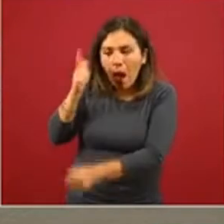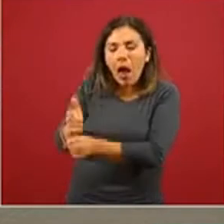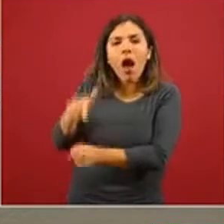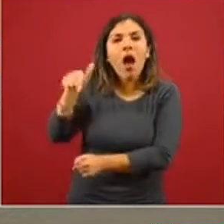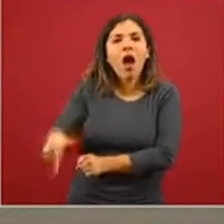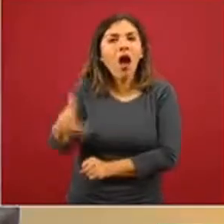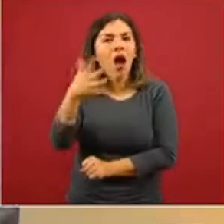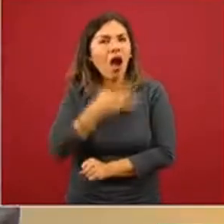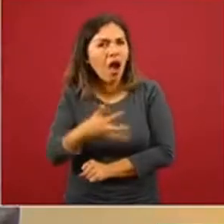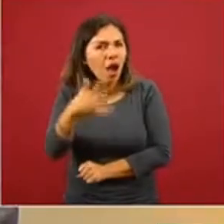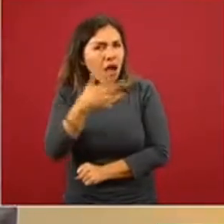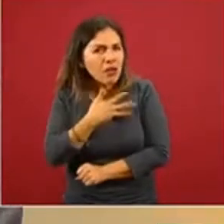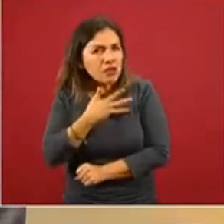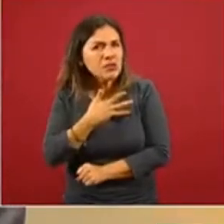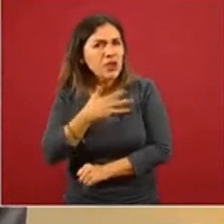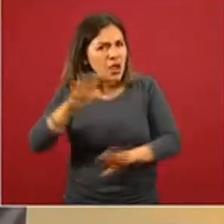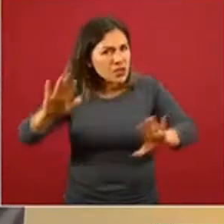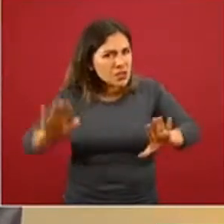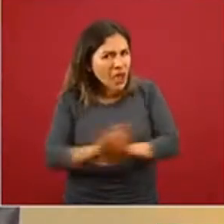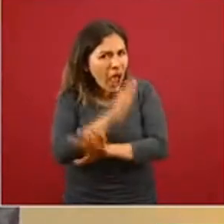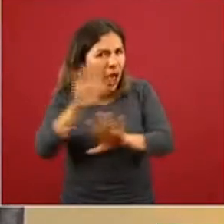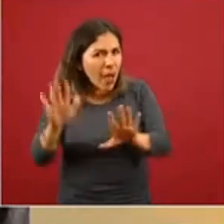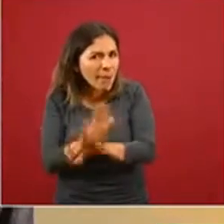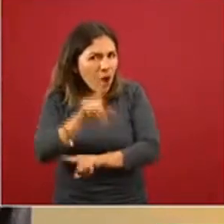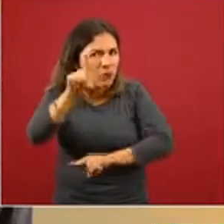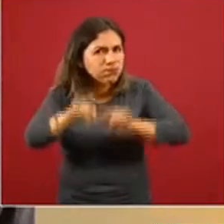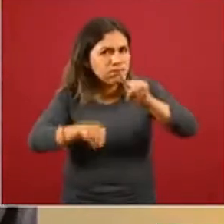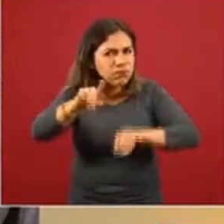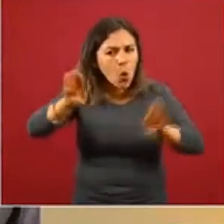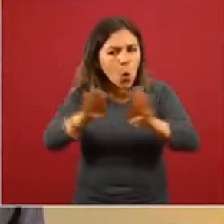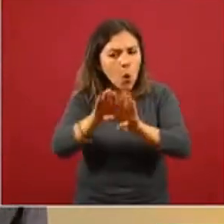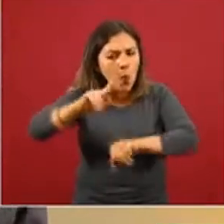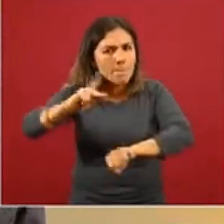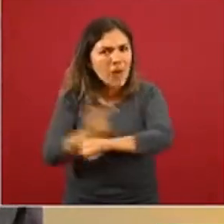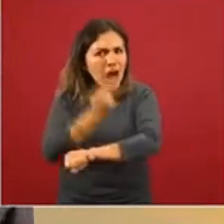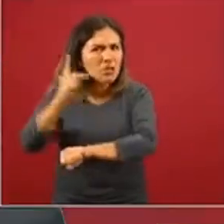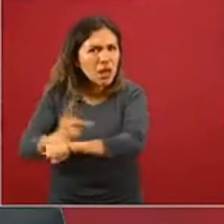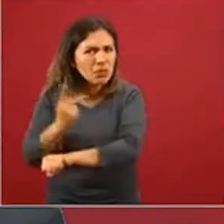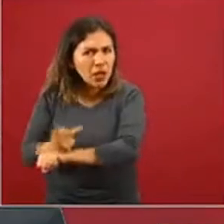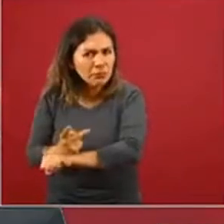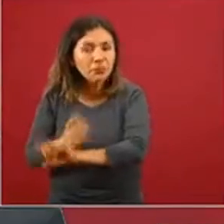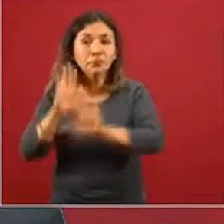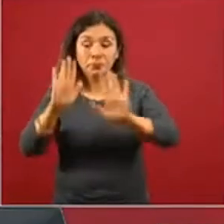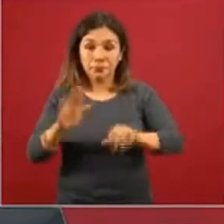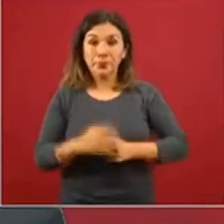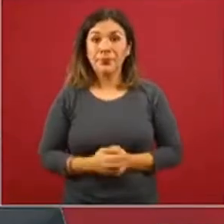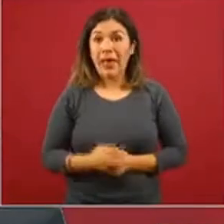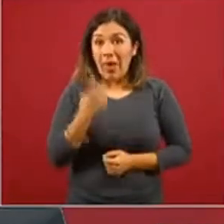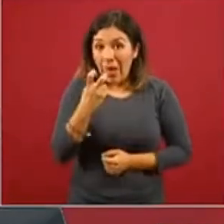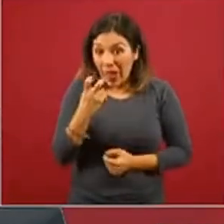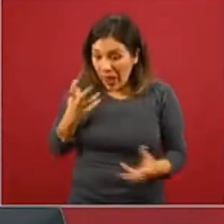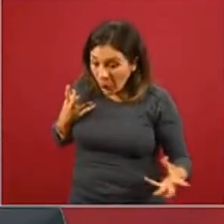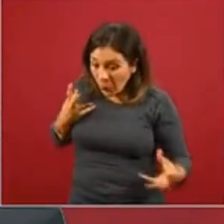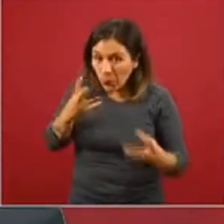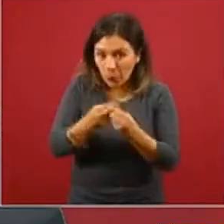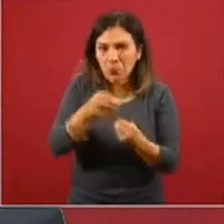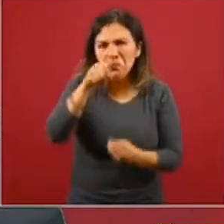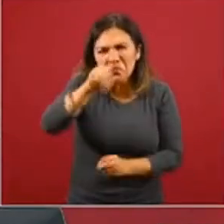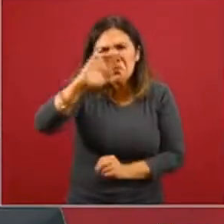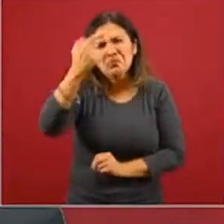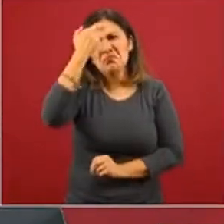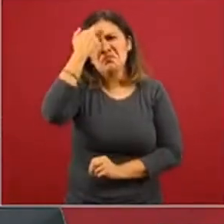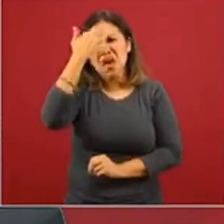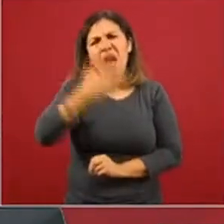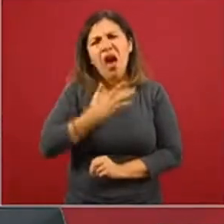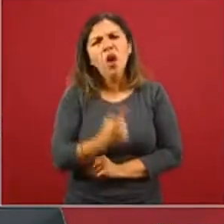hay una modificación de los patrones de ocurrencia. Ahora, para todo esto, quizá recordarán que